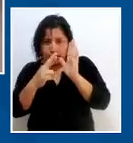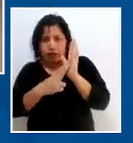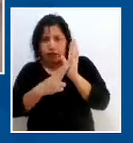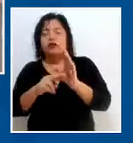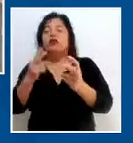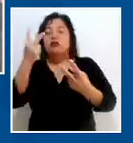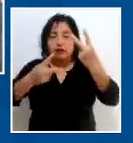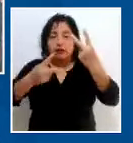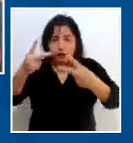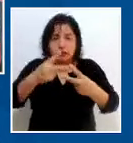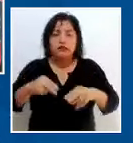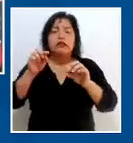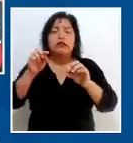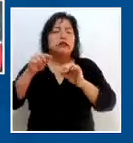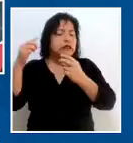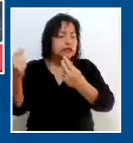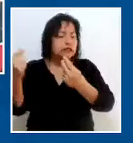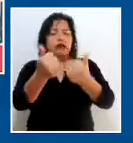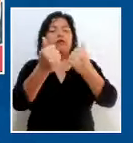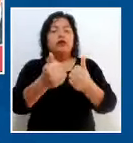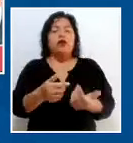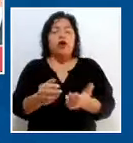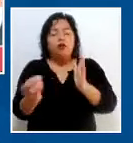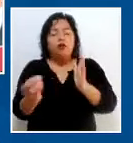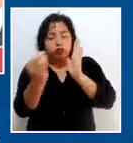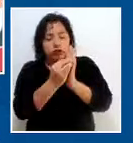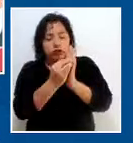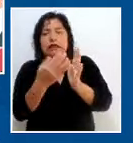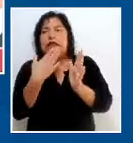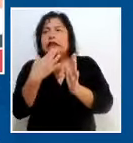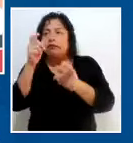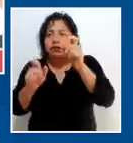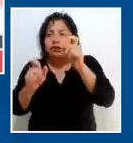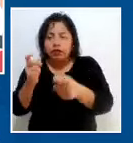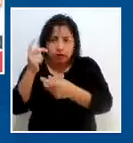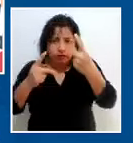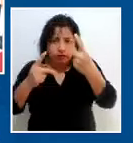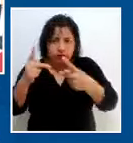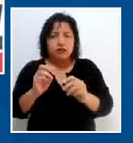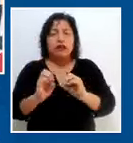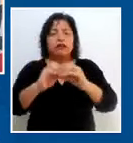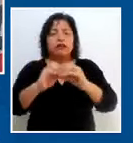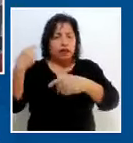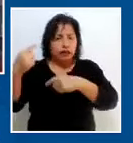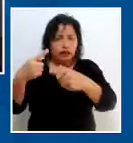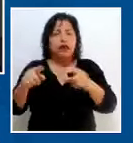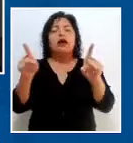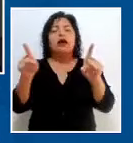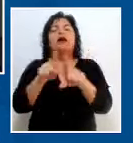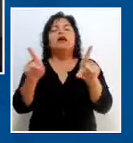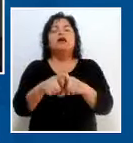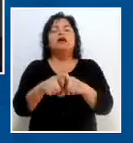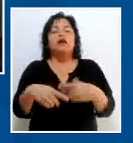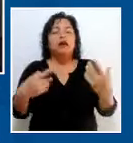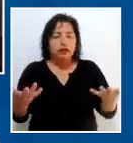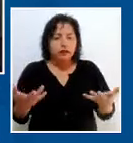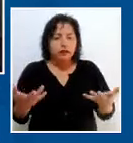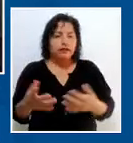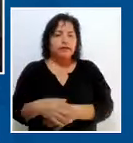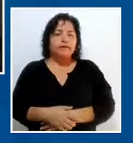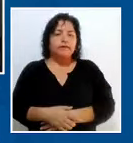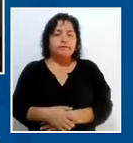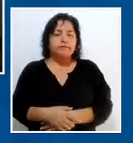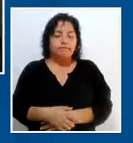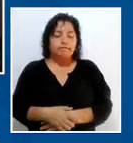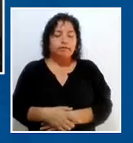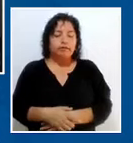el mismo instante en el que se produce la visita, o sea, en el día, ¿no? Lo mismo también sucede con